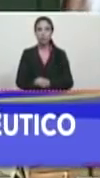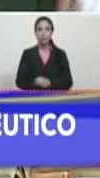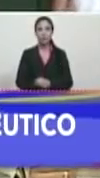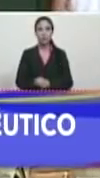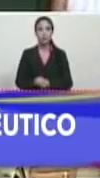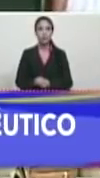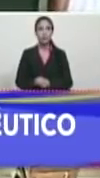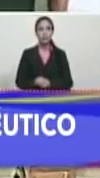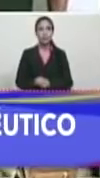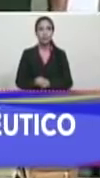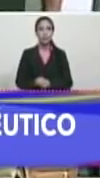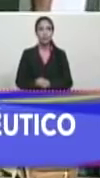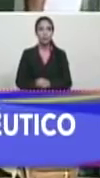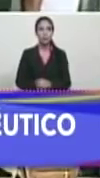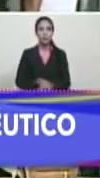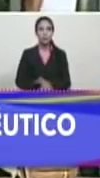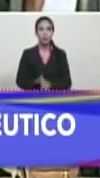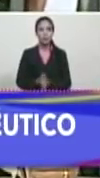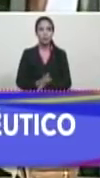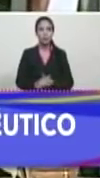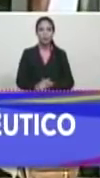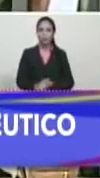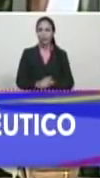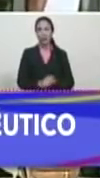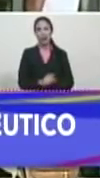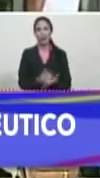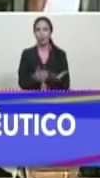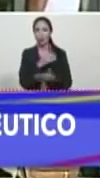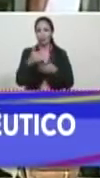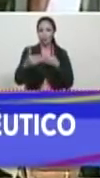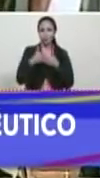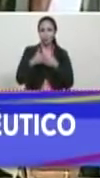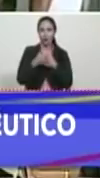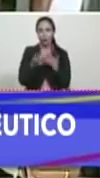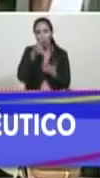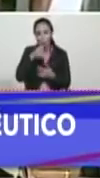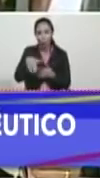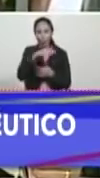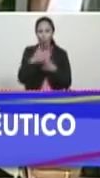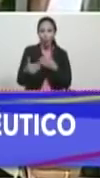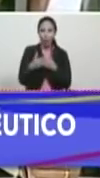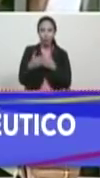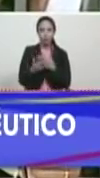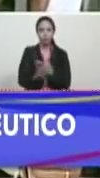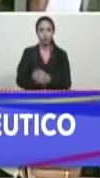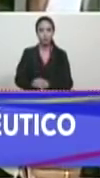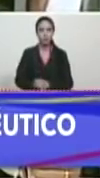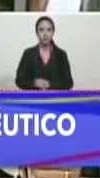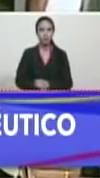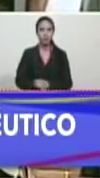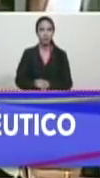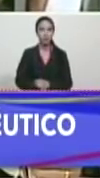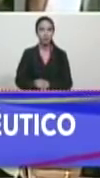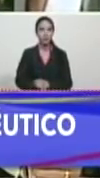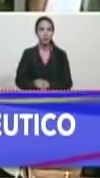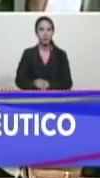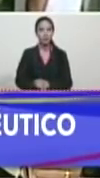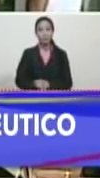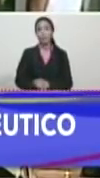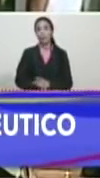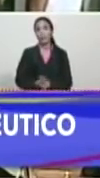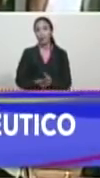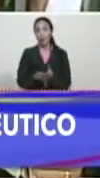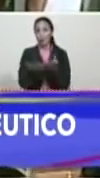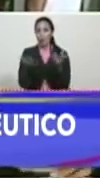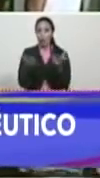criminal, tratar de hacerle daño a un país, a un pueblo entero, con el aval del títere